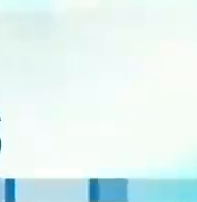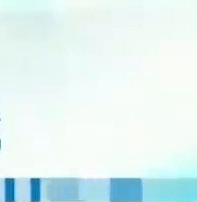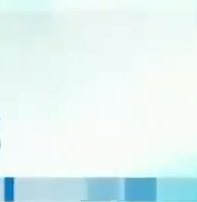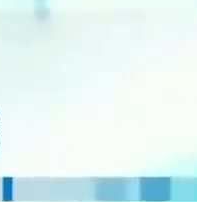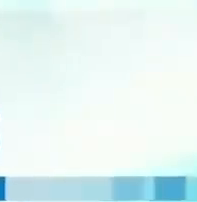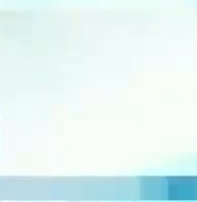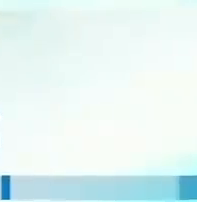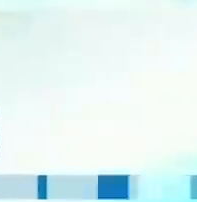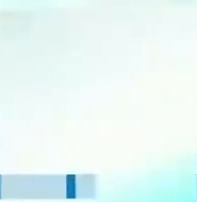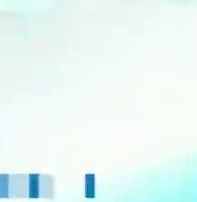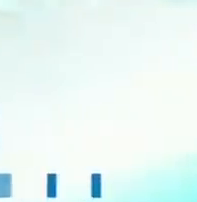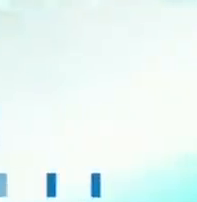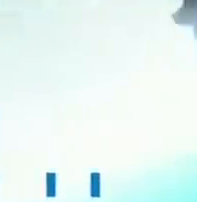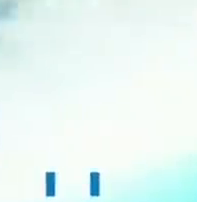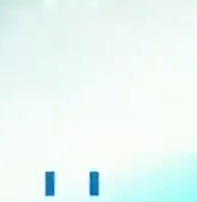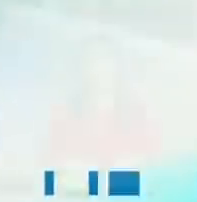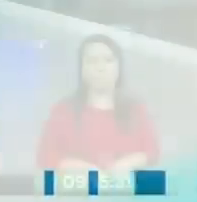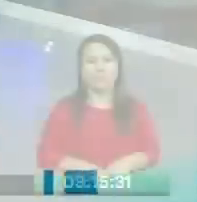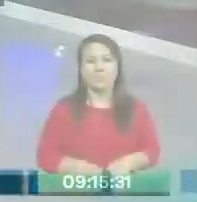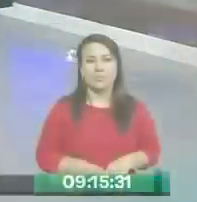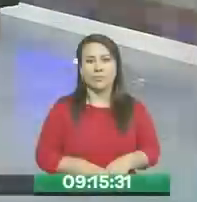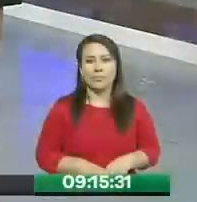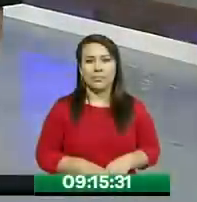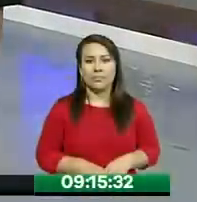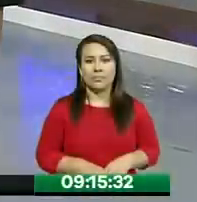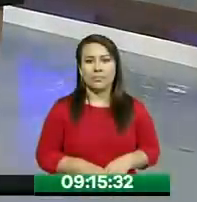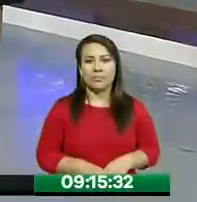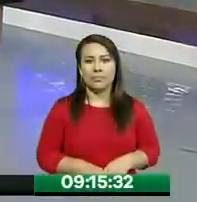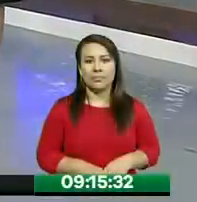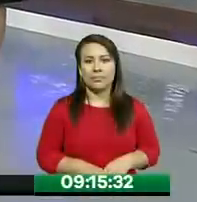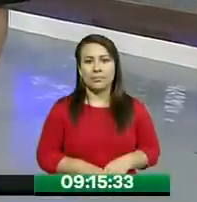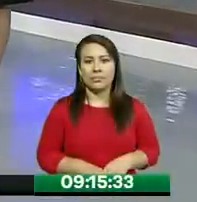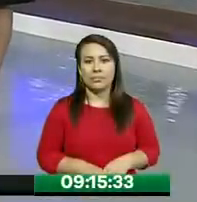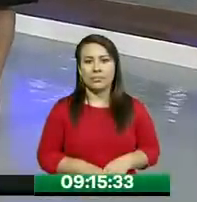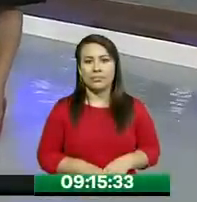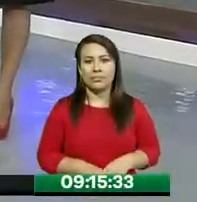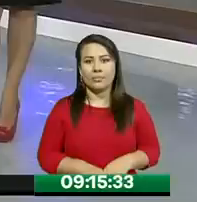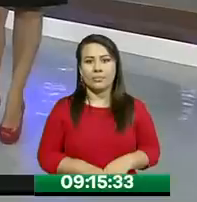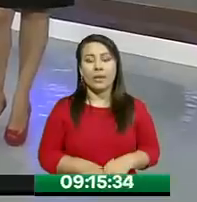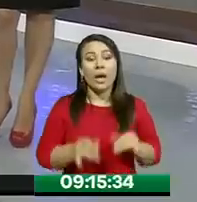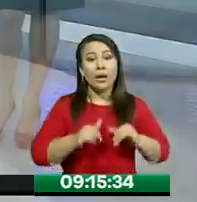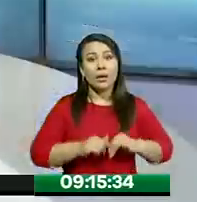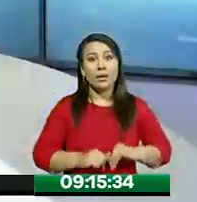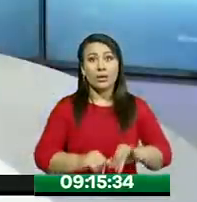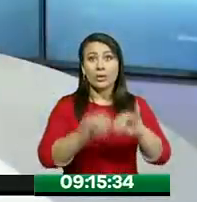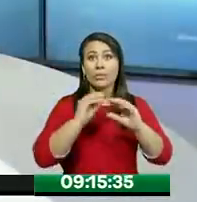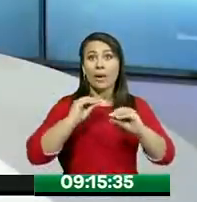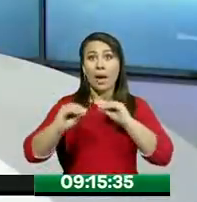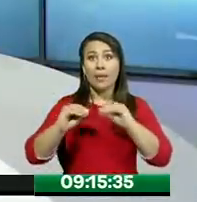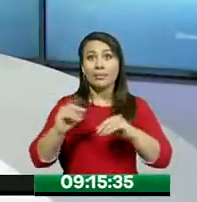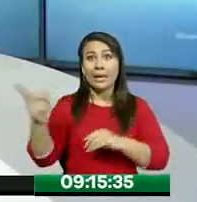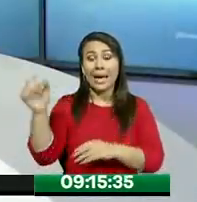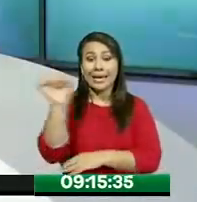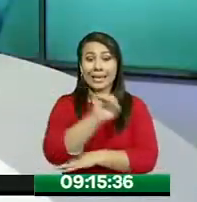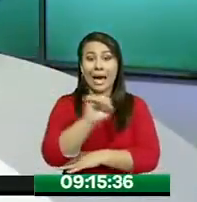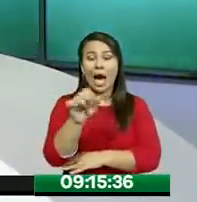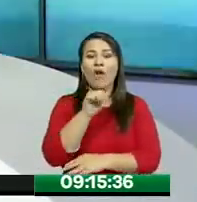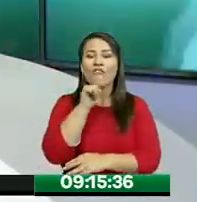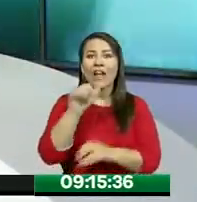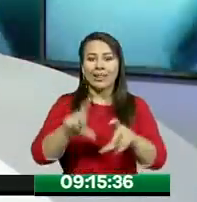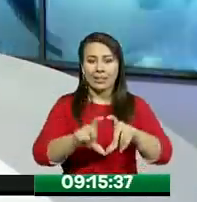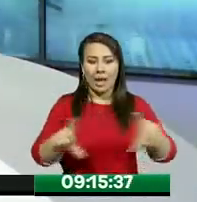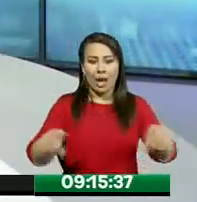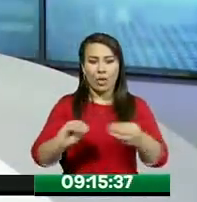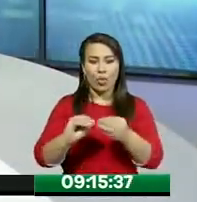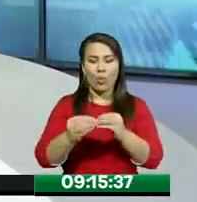Okay, perfecto. Nosotros la mañana de hoy podemos palpar, podemos constatar la serie de malos olores que existen acá, e